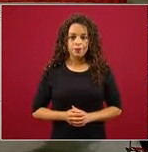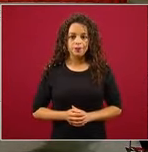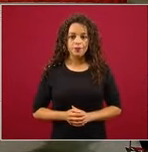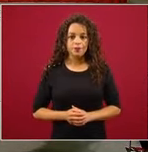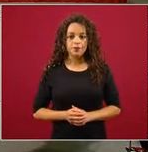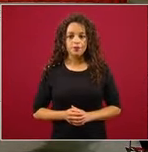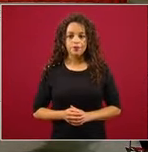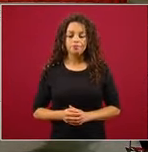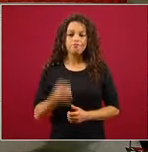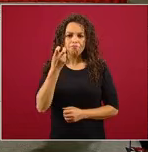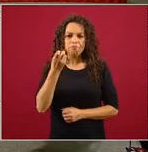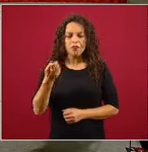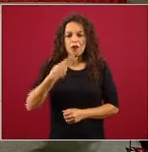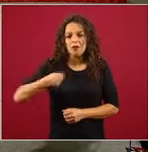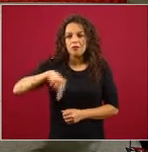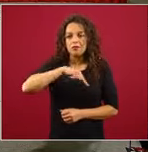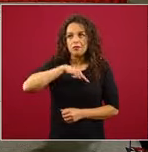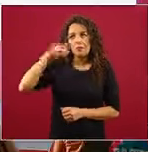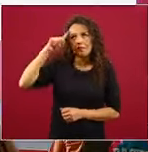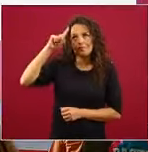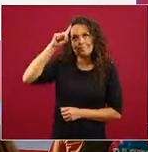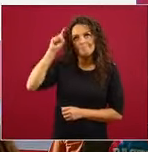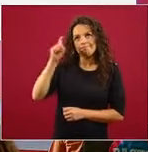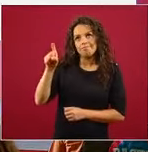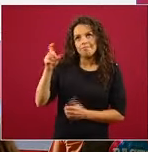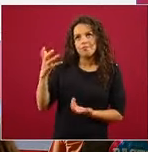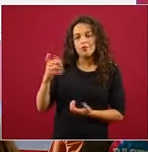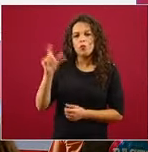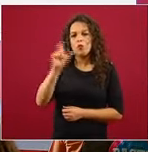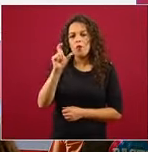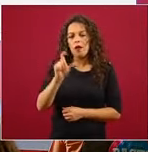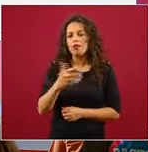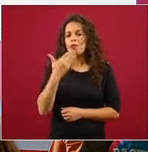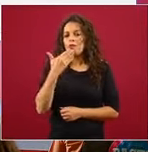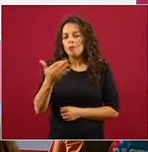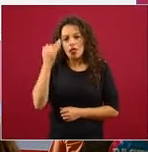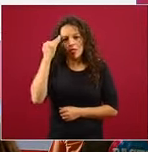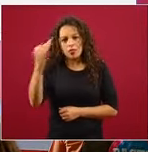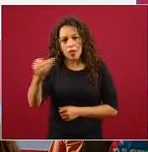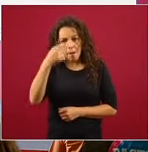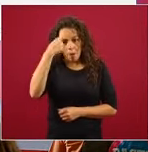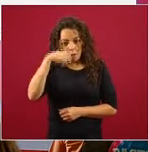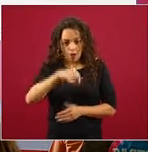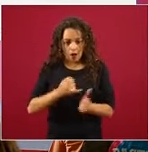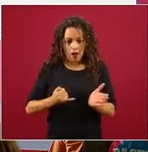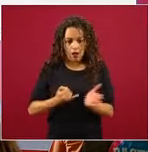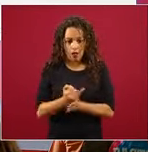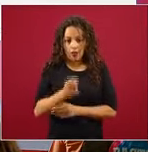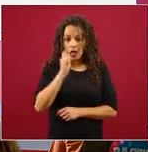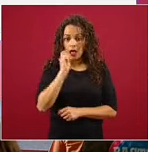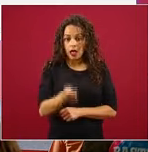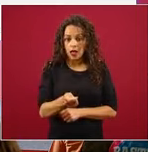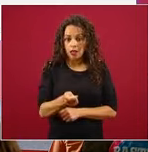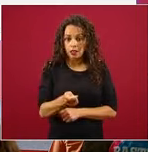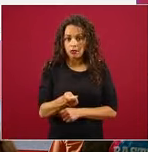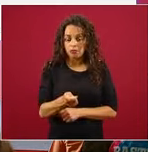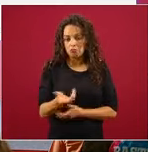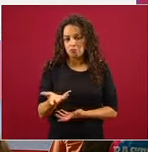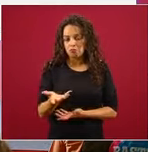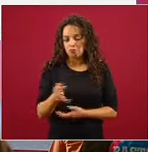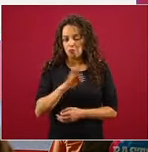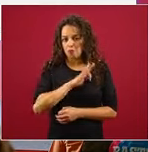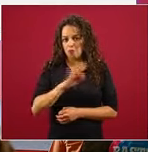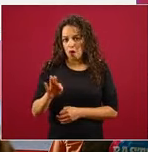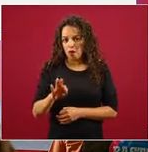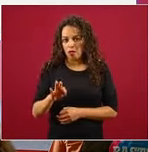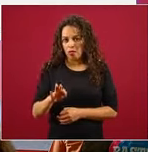Entonces nos preguntamos cuándo es un buen momento para decidir sobre el cuerpo, sobre la vida sexual y